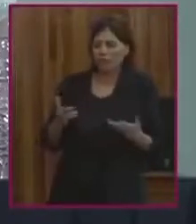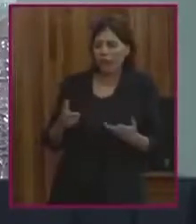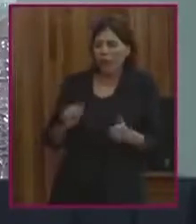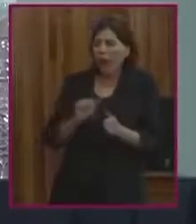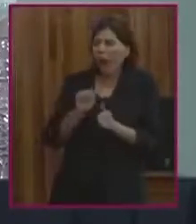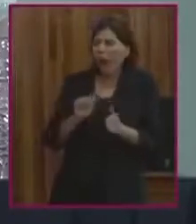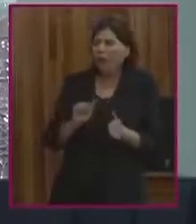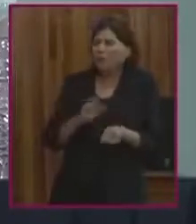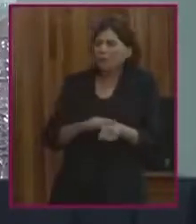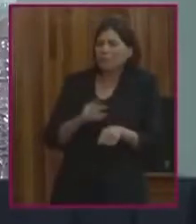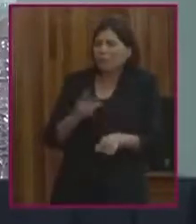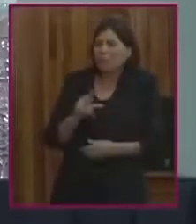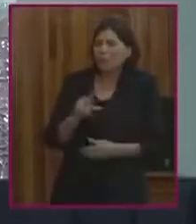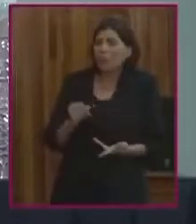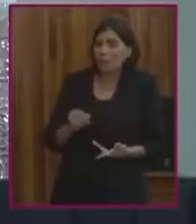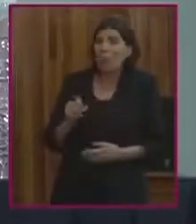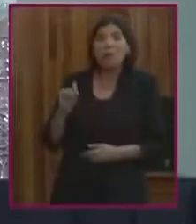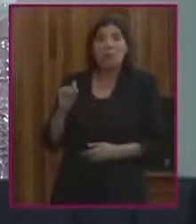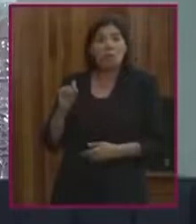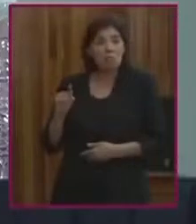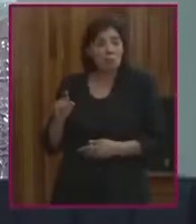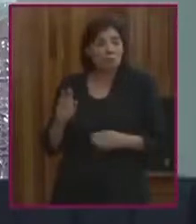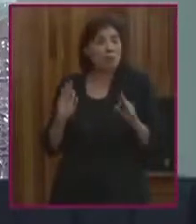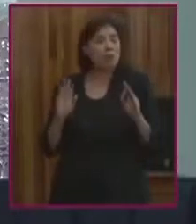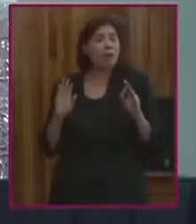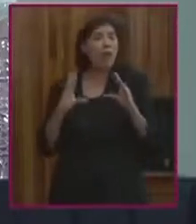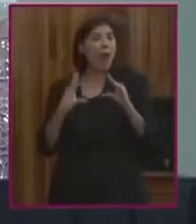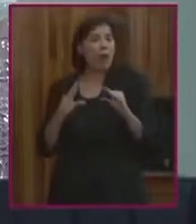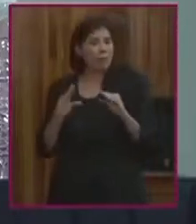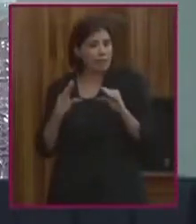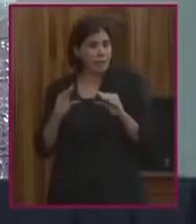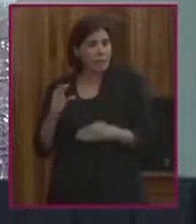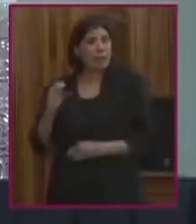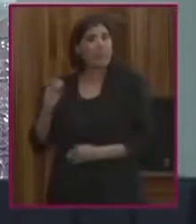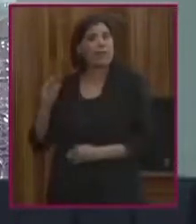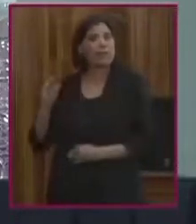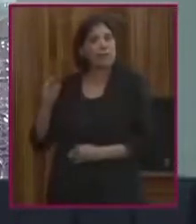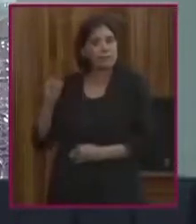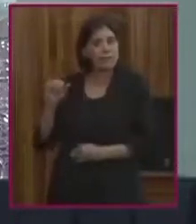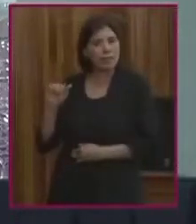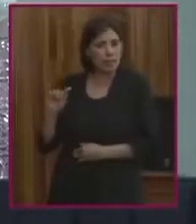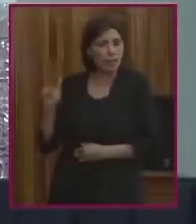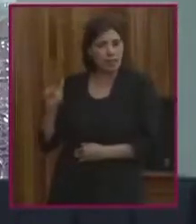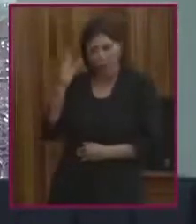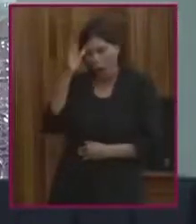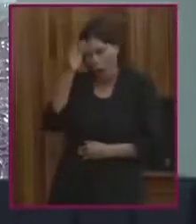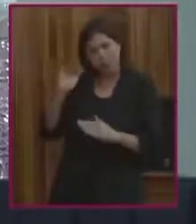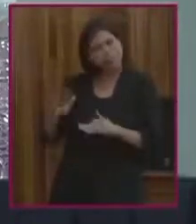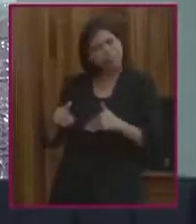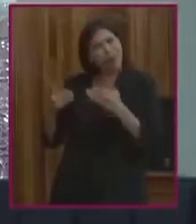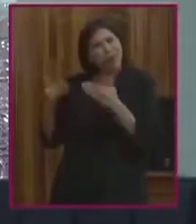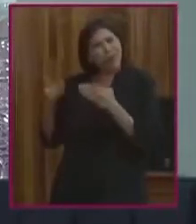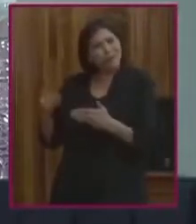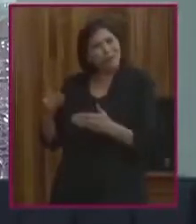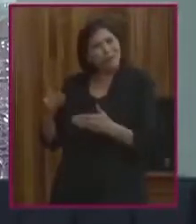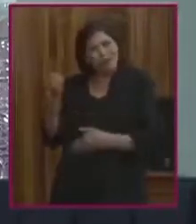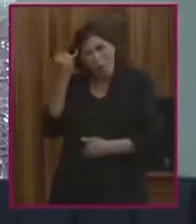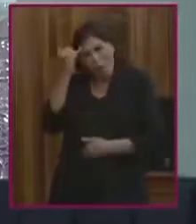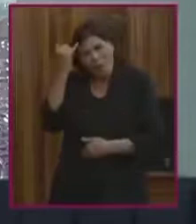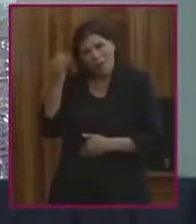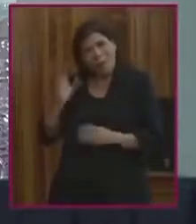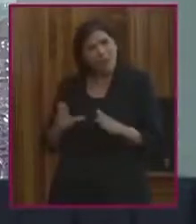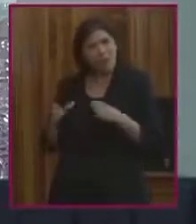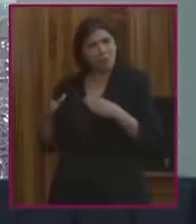artes y por qué no la formación cívica, ¿no? Las reglas y acuerdos están por fuera de una noción de comunidad. A mí me parece que en general